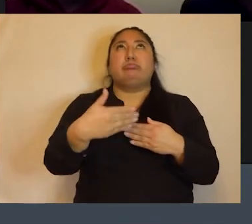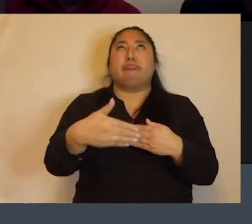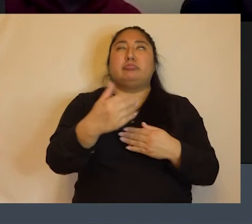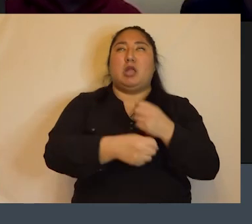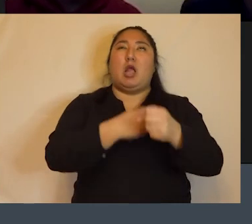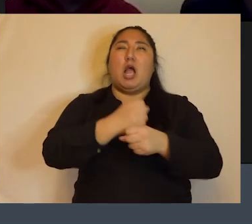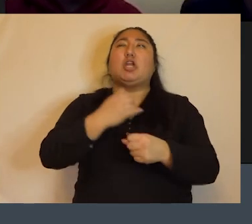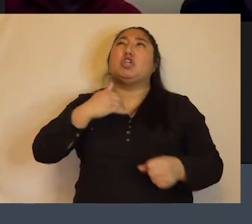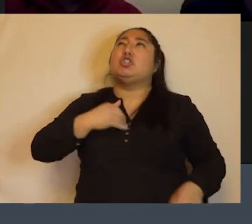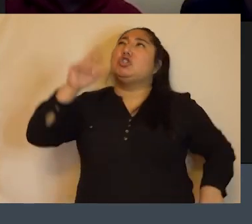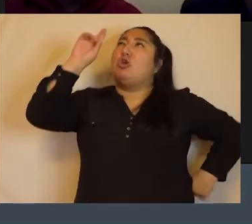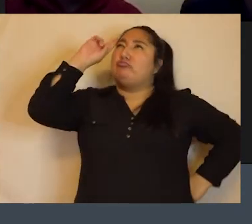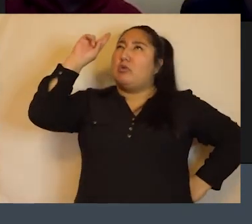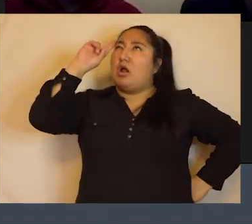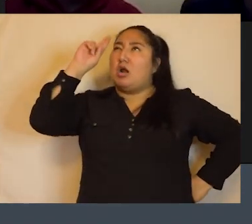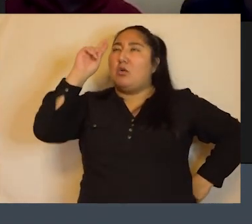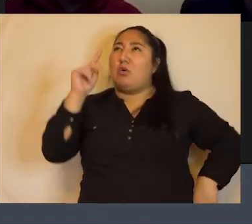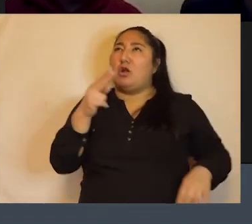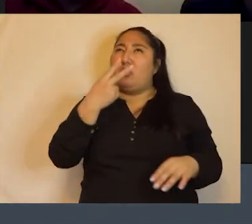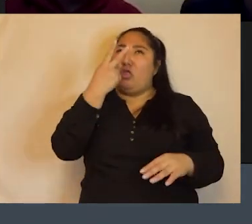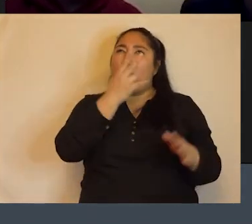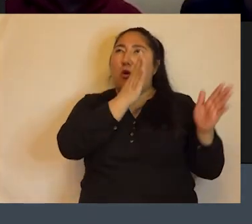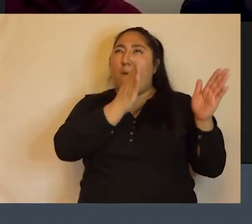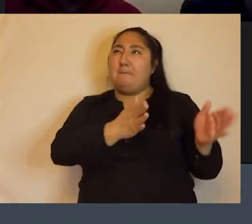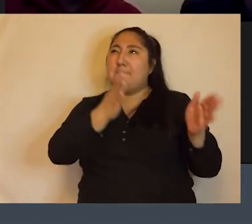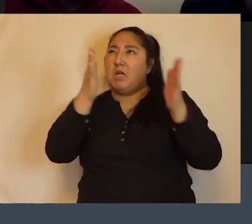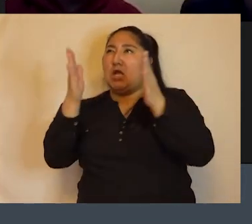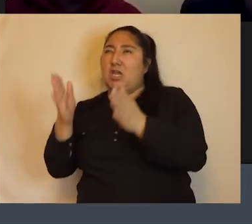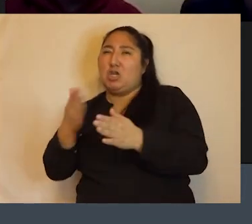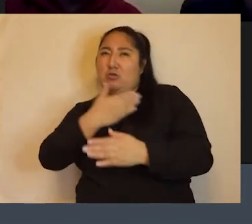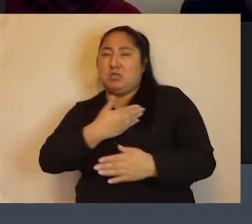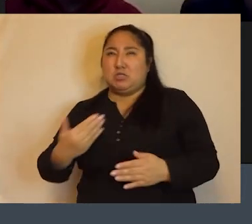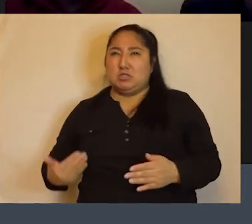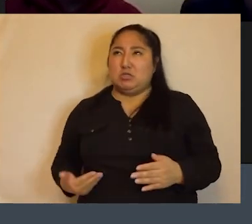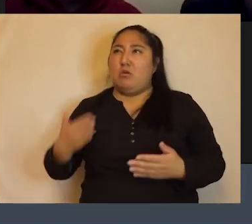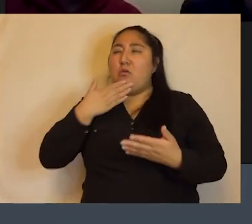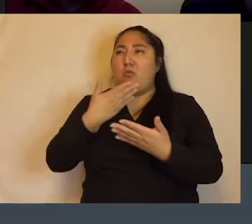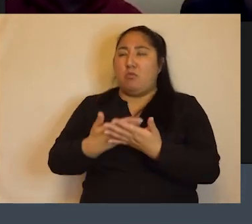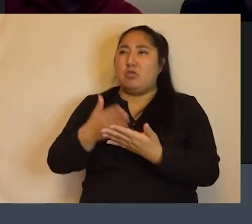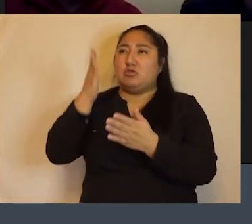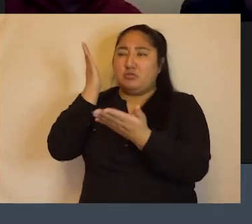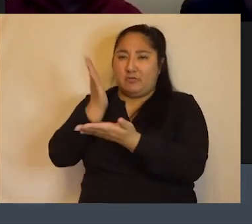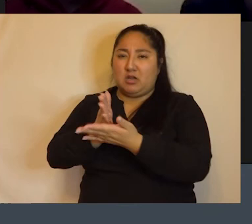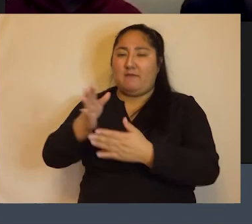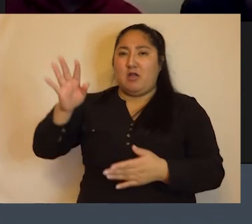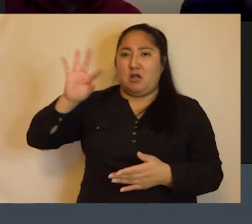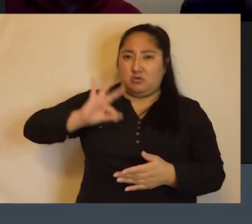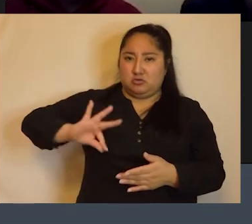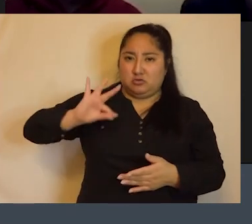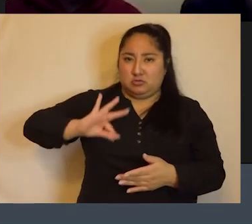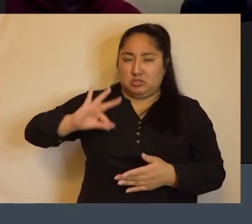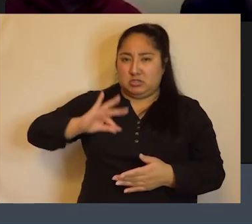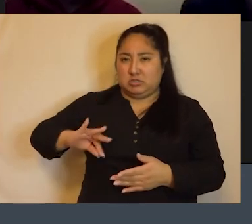años. Yo recuerdo por lo menos 2 periodos presidenciales en los cuales la obligación de cotizar para los trabajadores